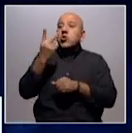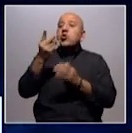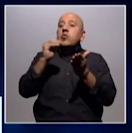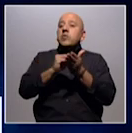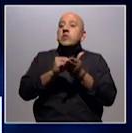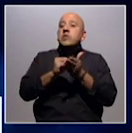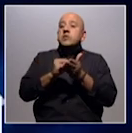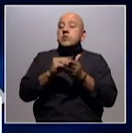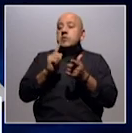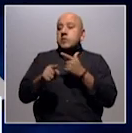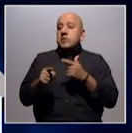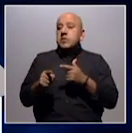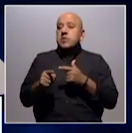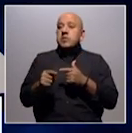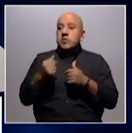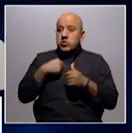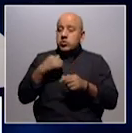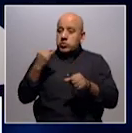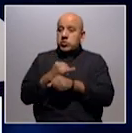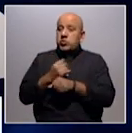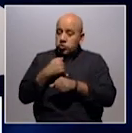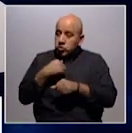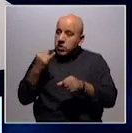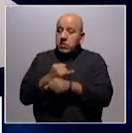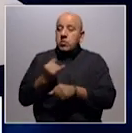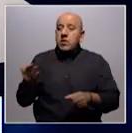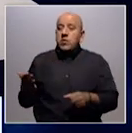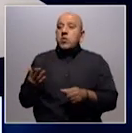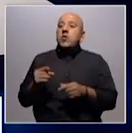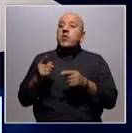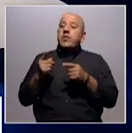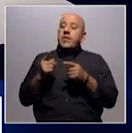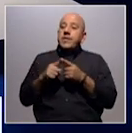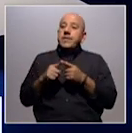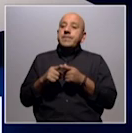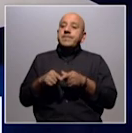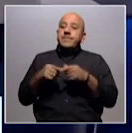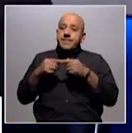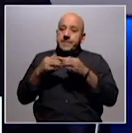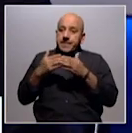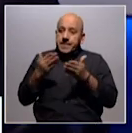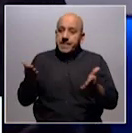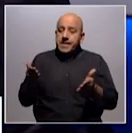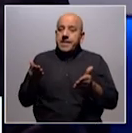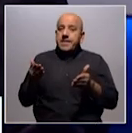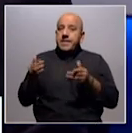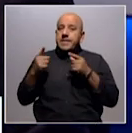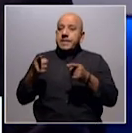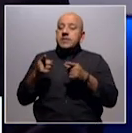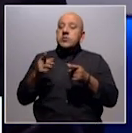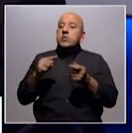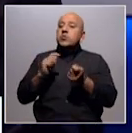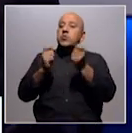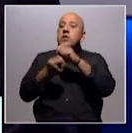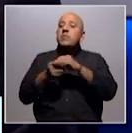de unas cuantas aunque yo estaba equivocada claro sí bueno eso es en definitiva un cambio